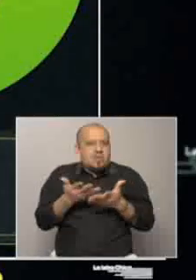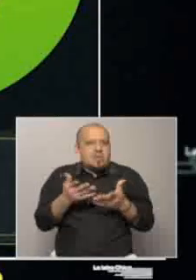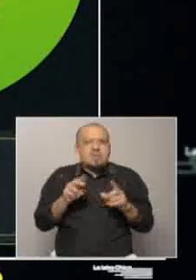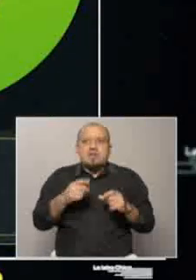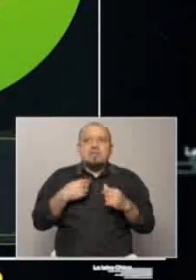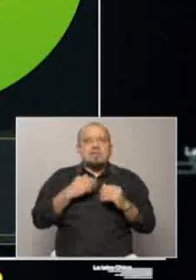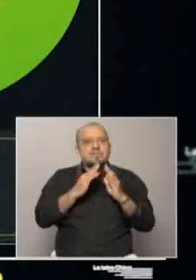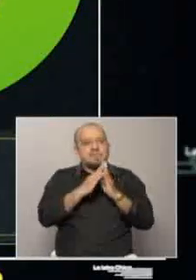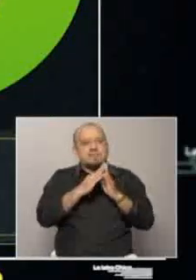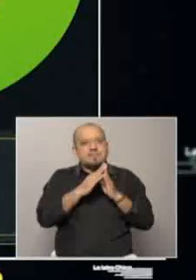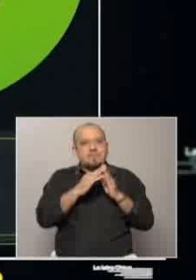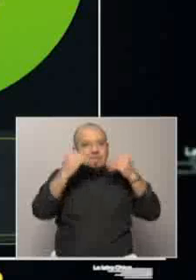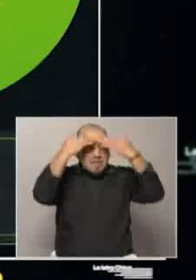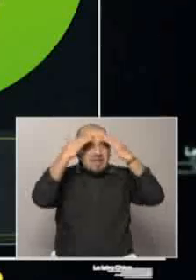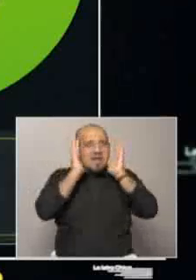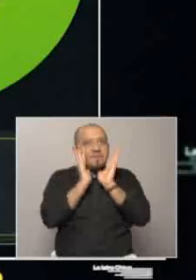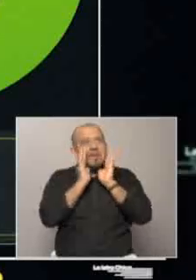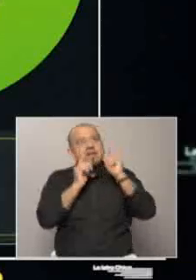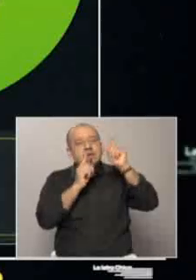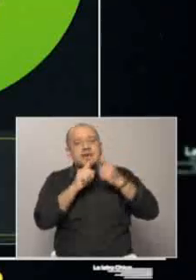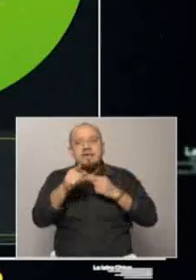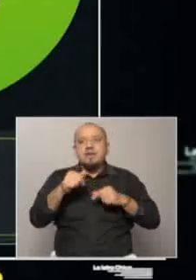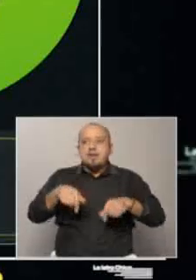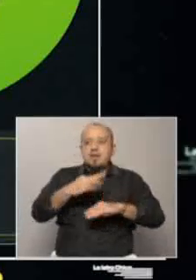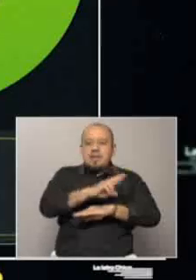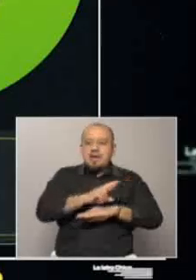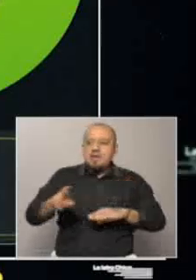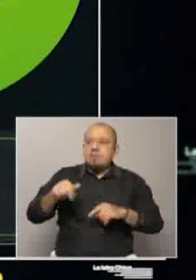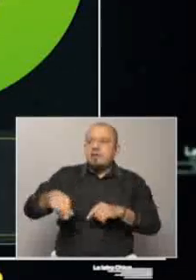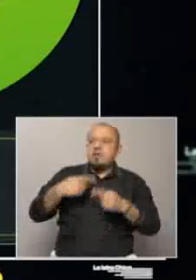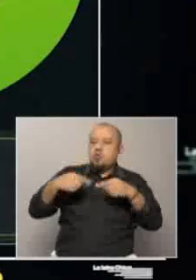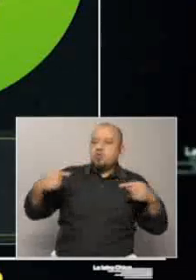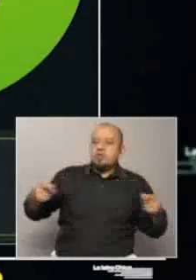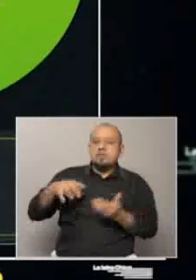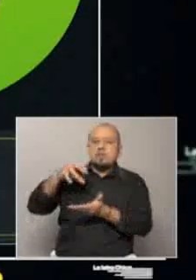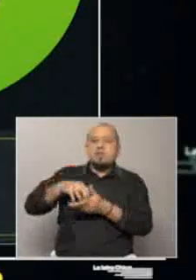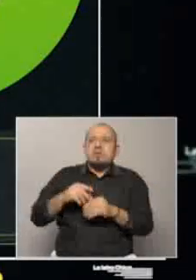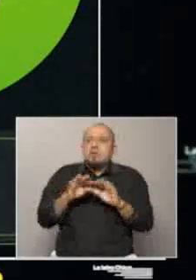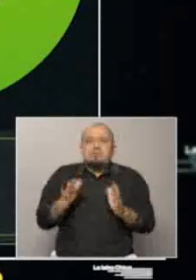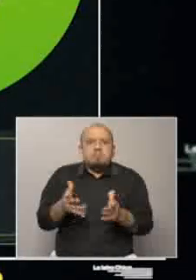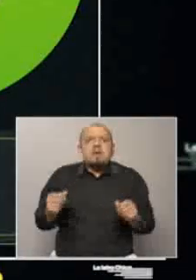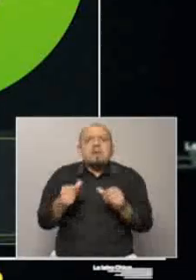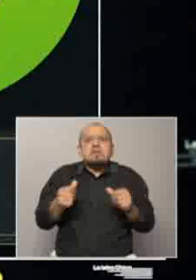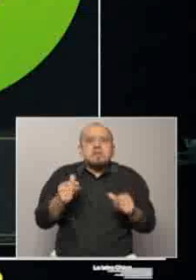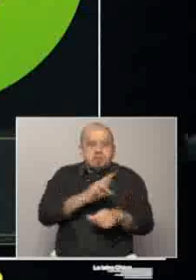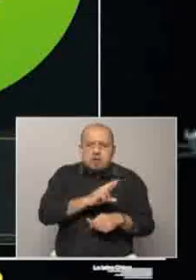la Virgen, el de la gente de la quiere pandemia. Poner cosas. Cosas en la Rambla. Sí, cosas en la Rambla. Cosas en la Rambla. No sé para qué la hicieron